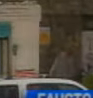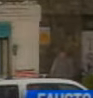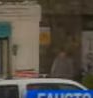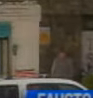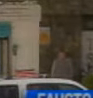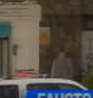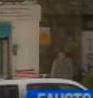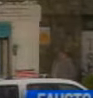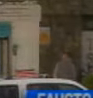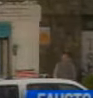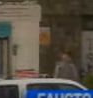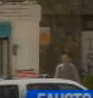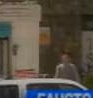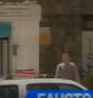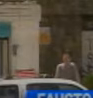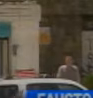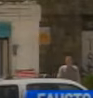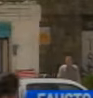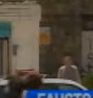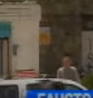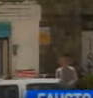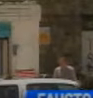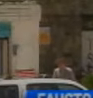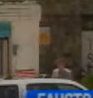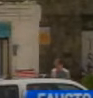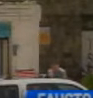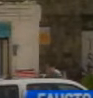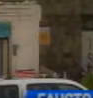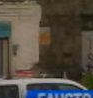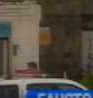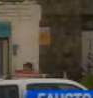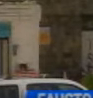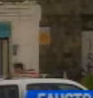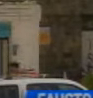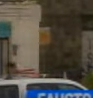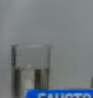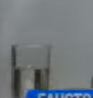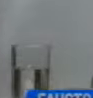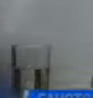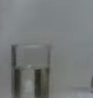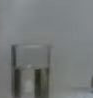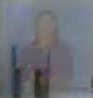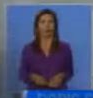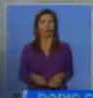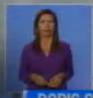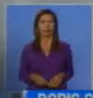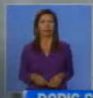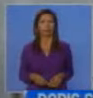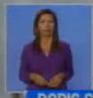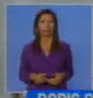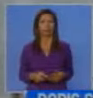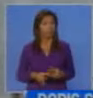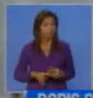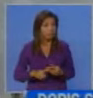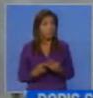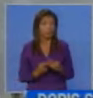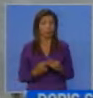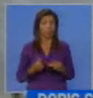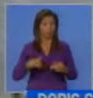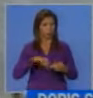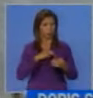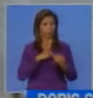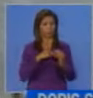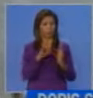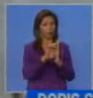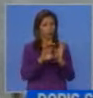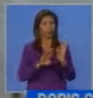de denuncias de corrupción, lo que han dado por llamar las deficiencias éticas. Empezaremos actualizando nuestro código de